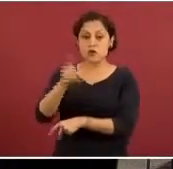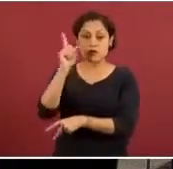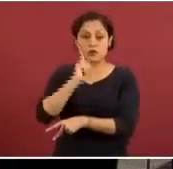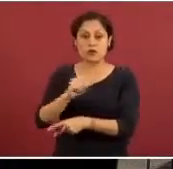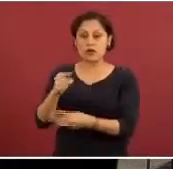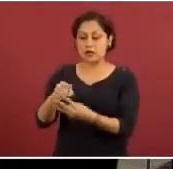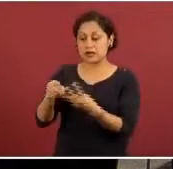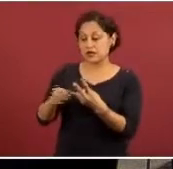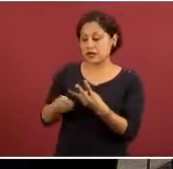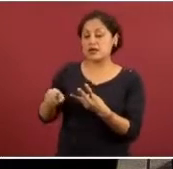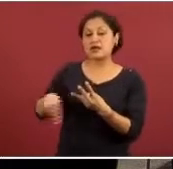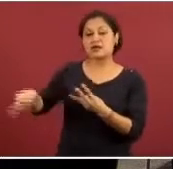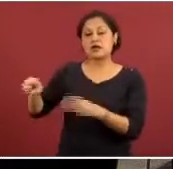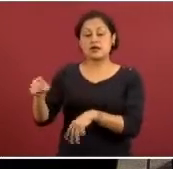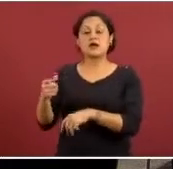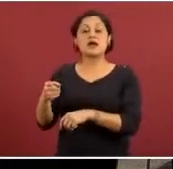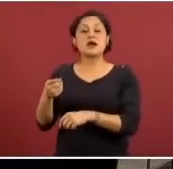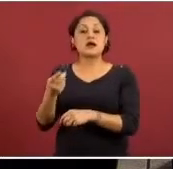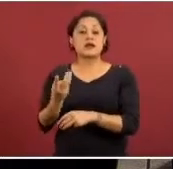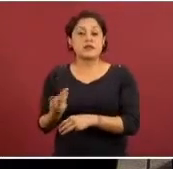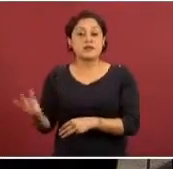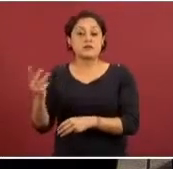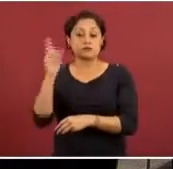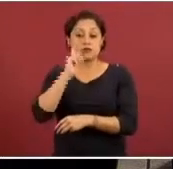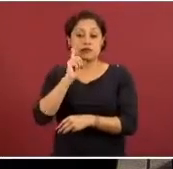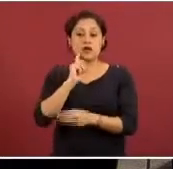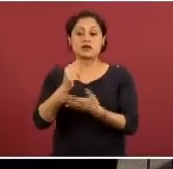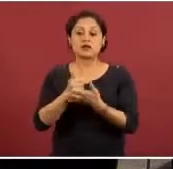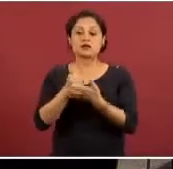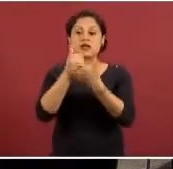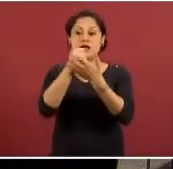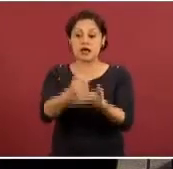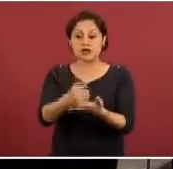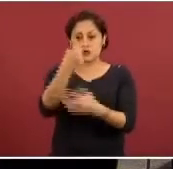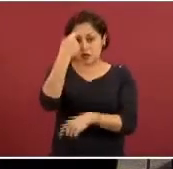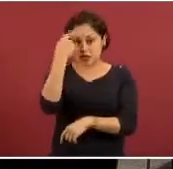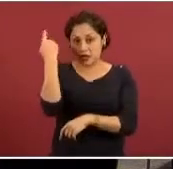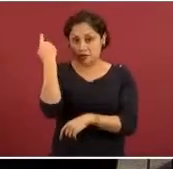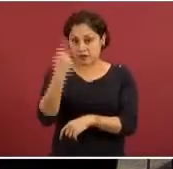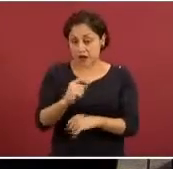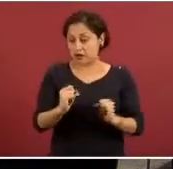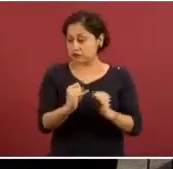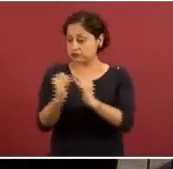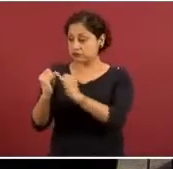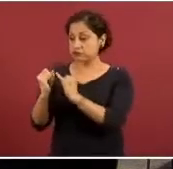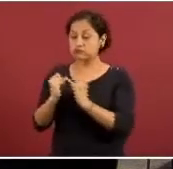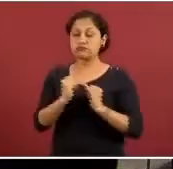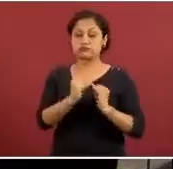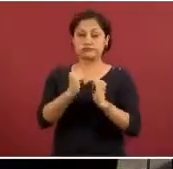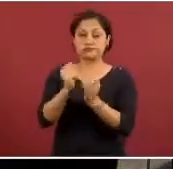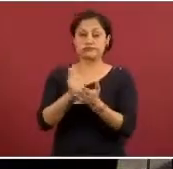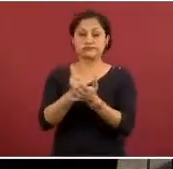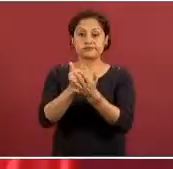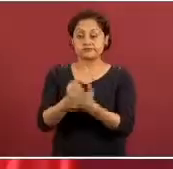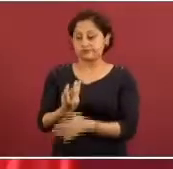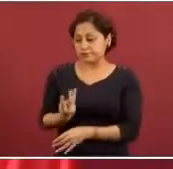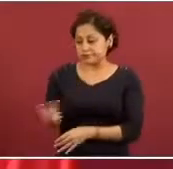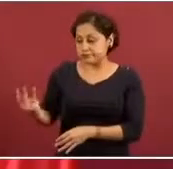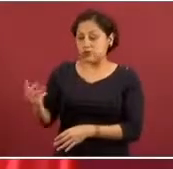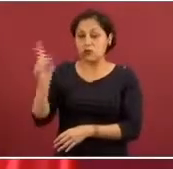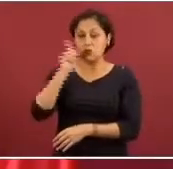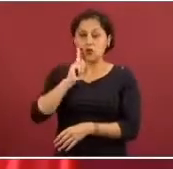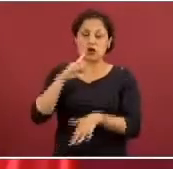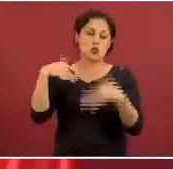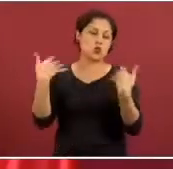amplio grupo de mujeres muy sólidas en sus capacidades, sus convicciones, su formación, que trabajan